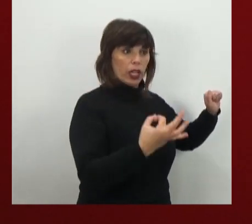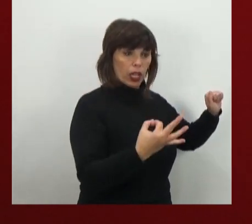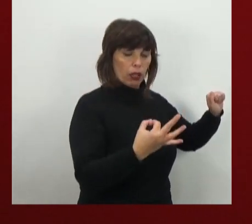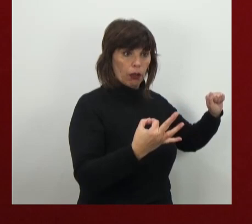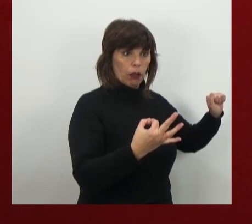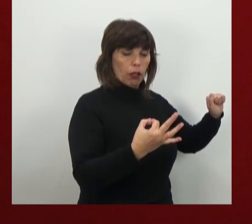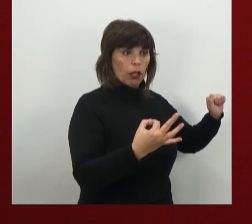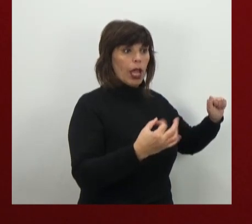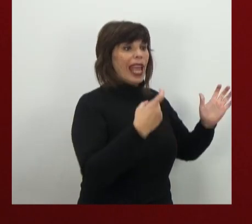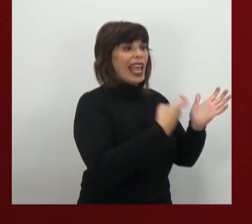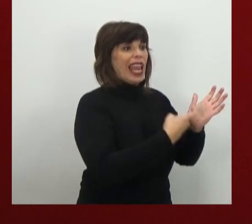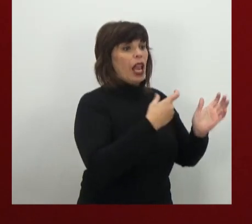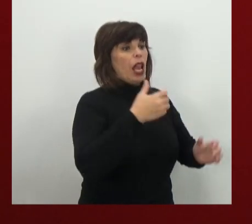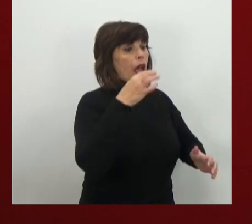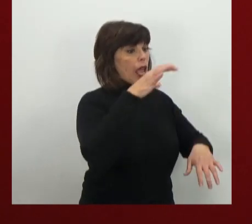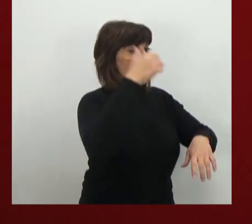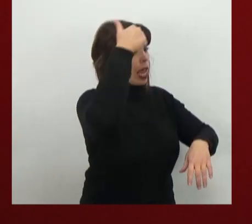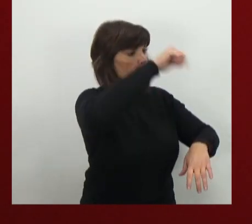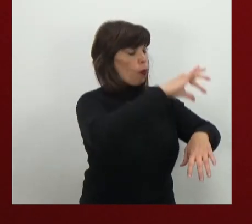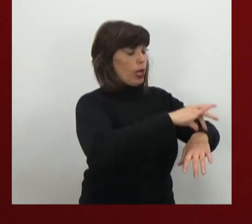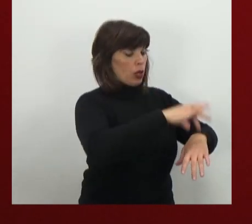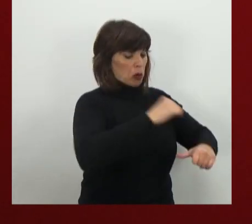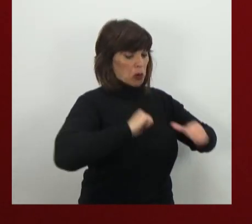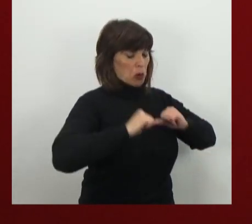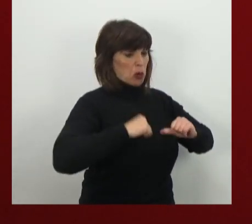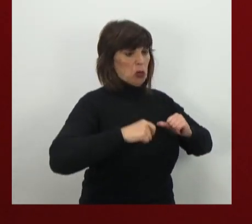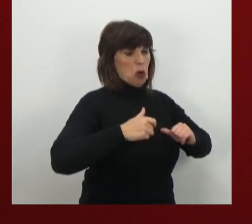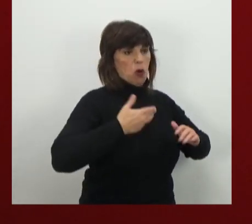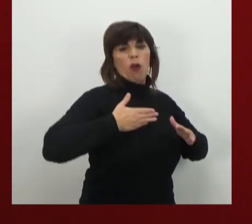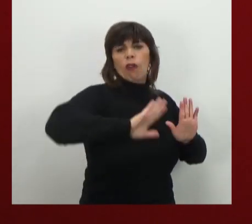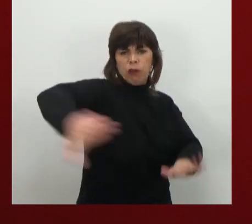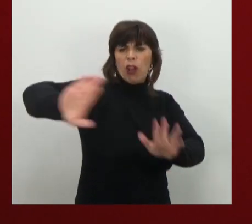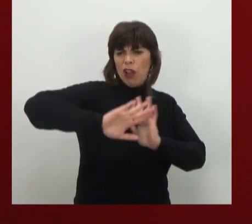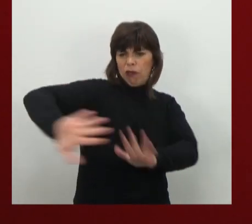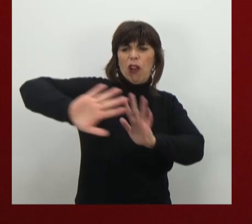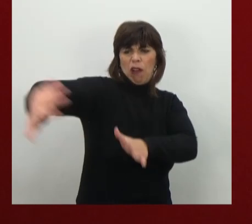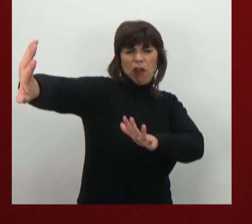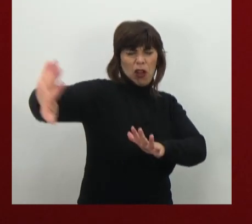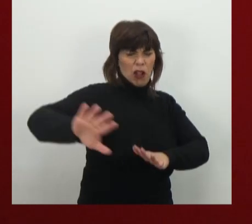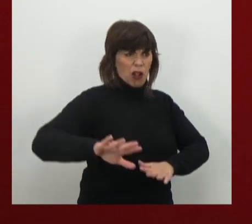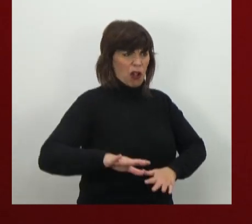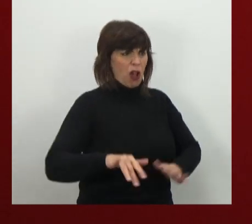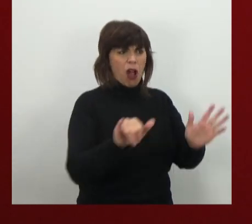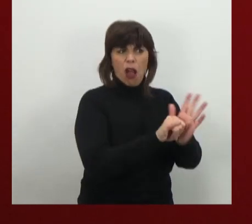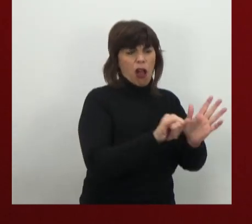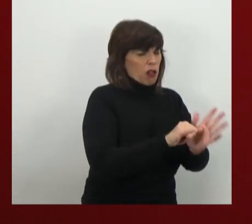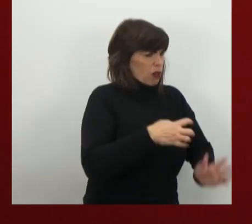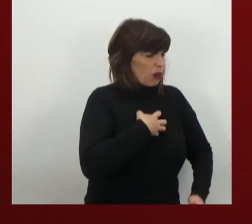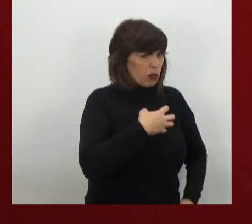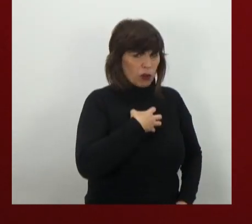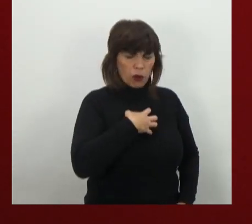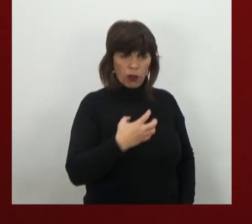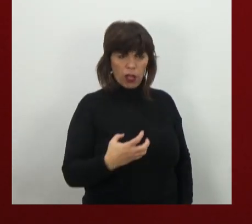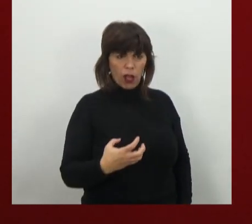tenía que estar lejos. El leproso tenía que estar solo. Y el leproso no podía acercarse a las otras personas